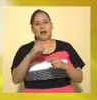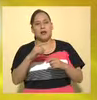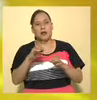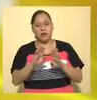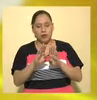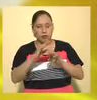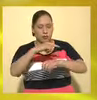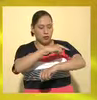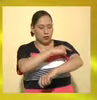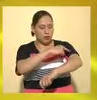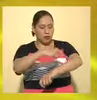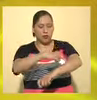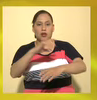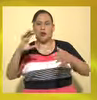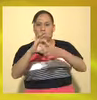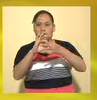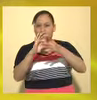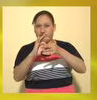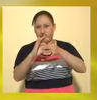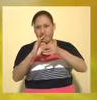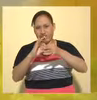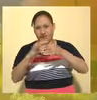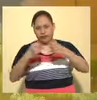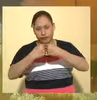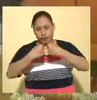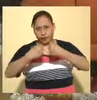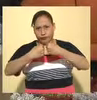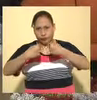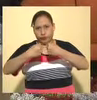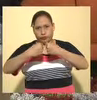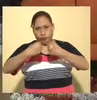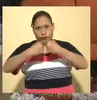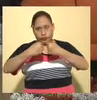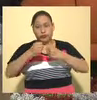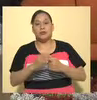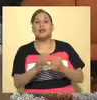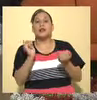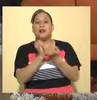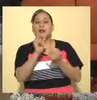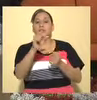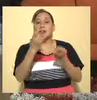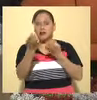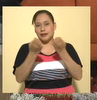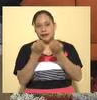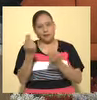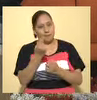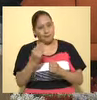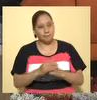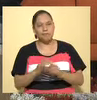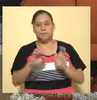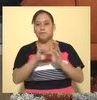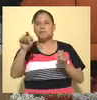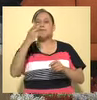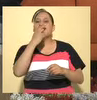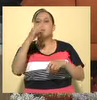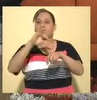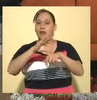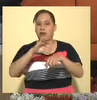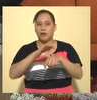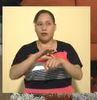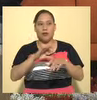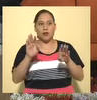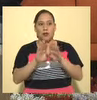entre miembro inferior y miembro superior. También es importante ejercicios proprioceptivos, como ya dijo el doctor, es toda una